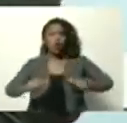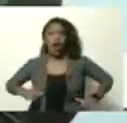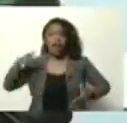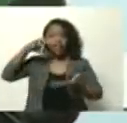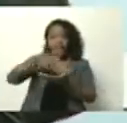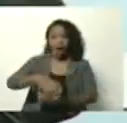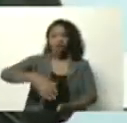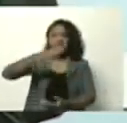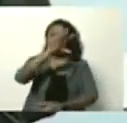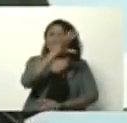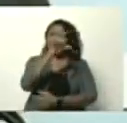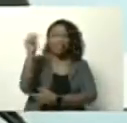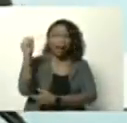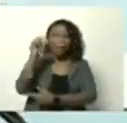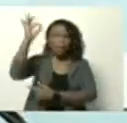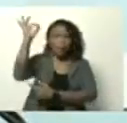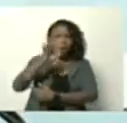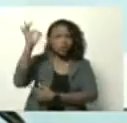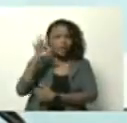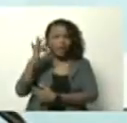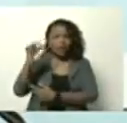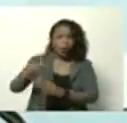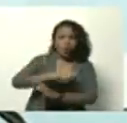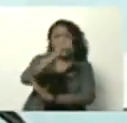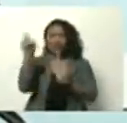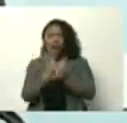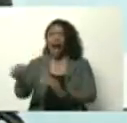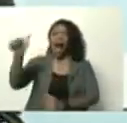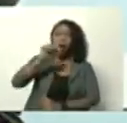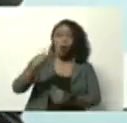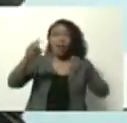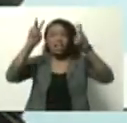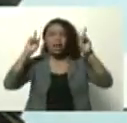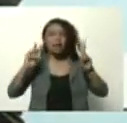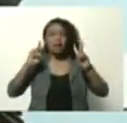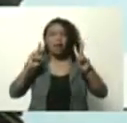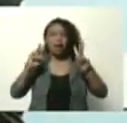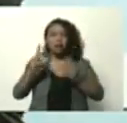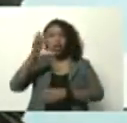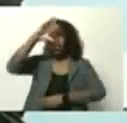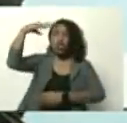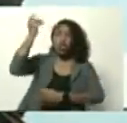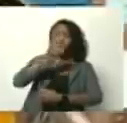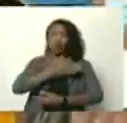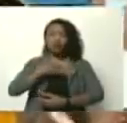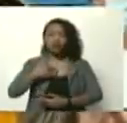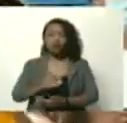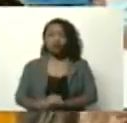estado 100% con cobertura de agua potable vídeo mediante